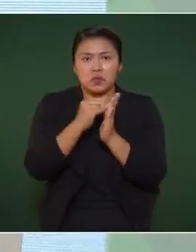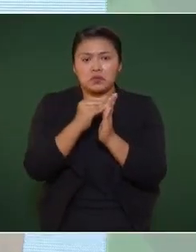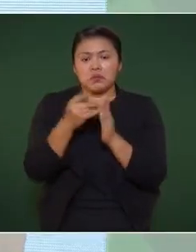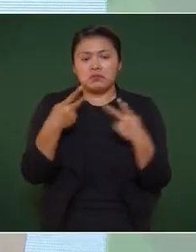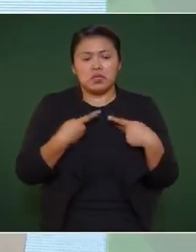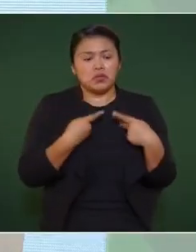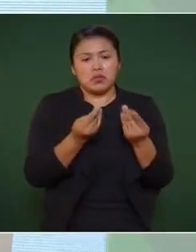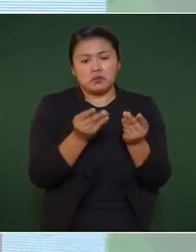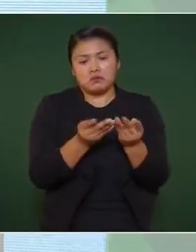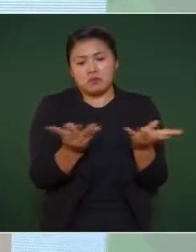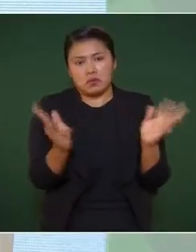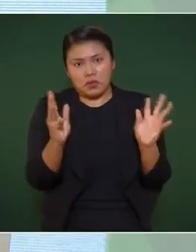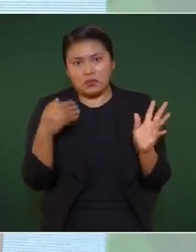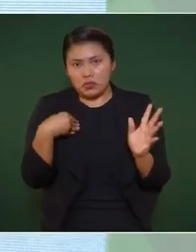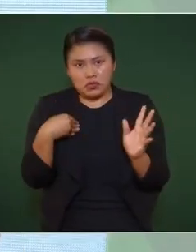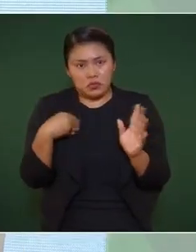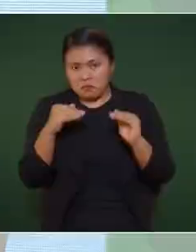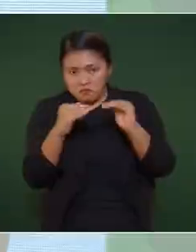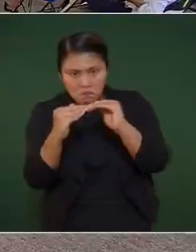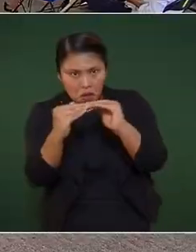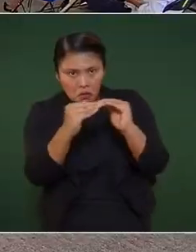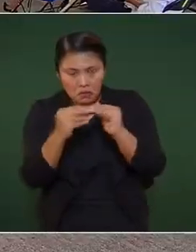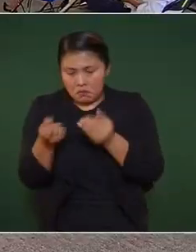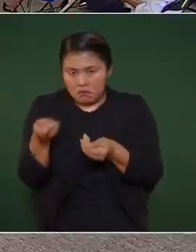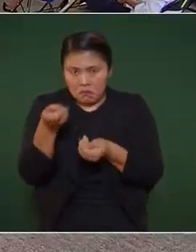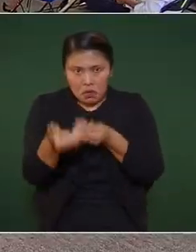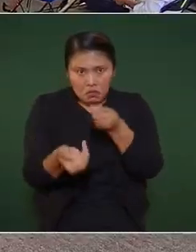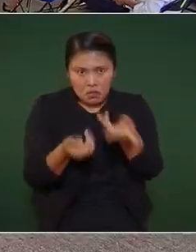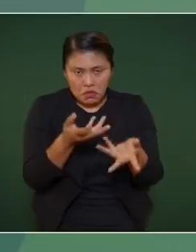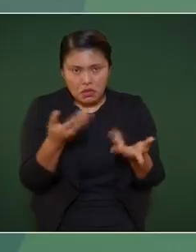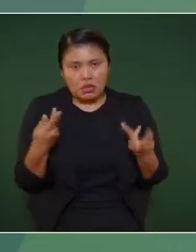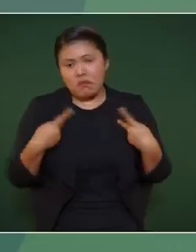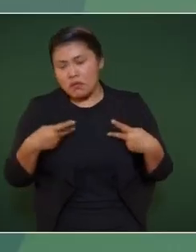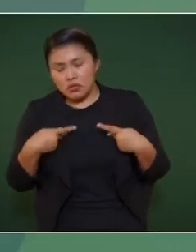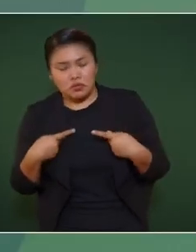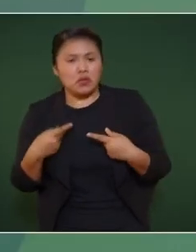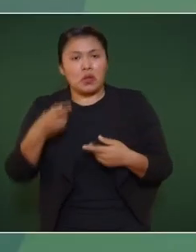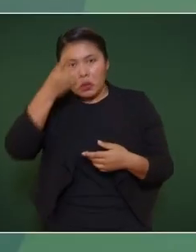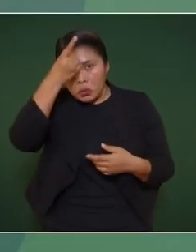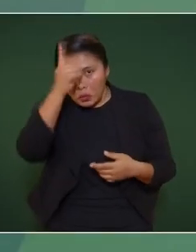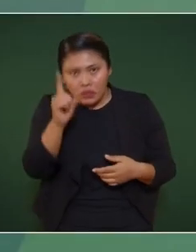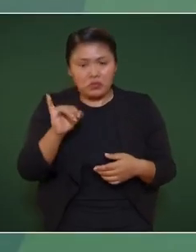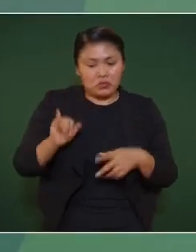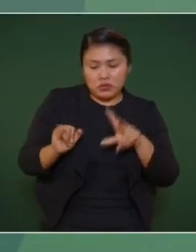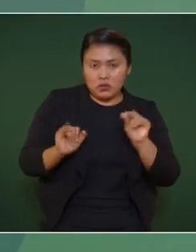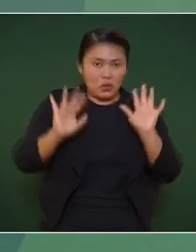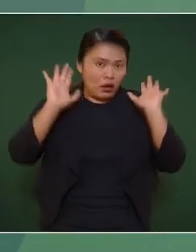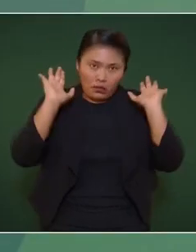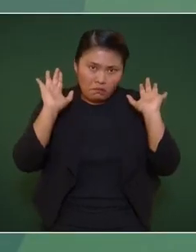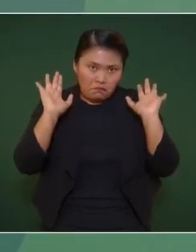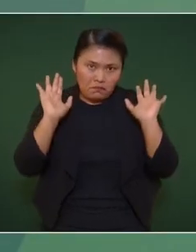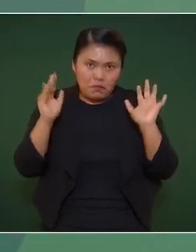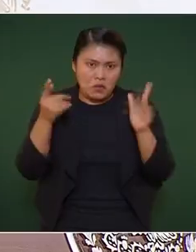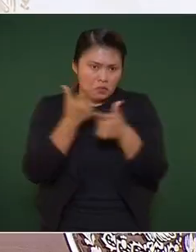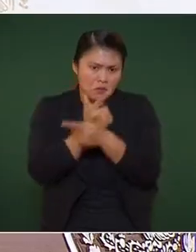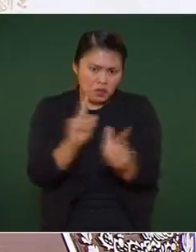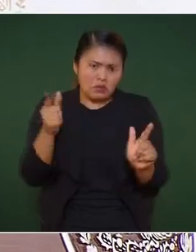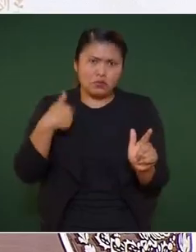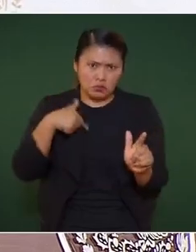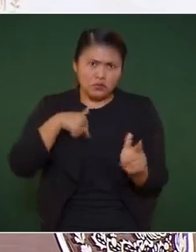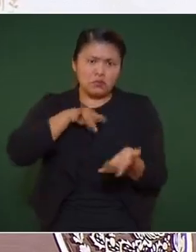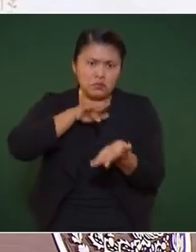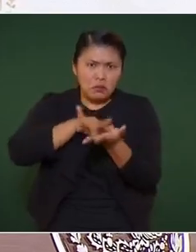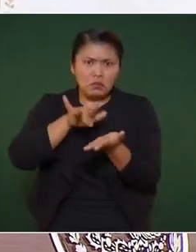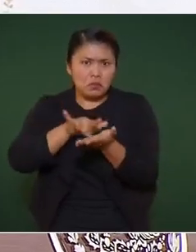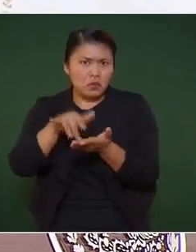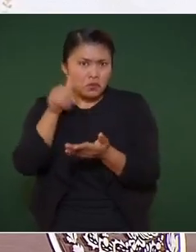productores, parejo, sean ejidatarios, pequeños propietarios. Eso nos ha ayudado mucho. Lo